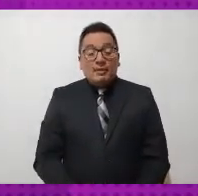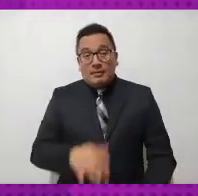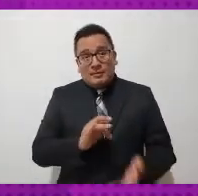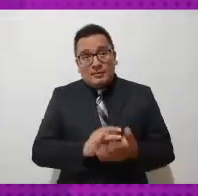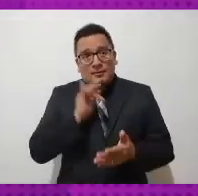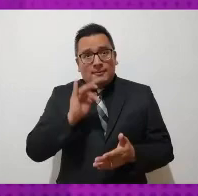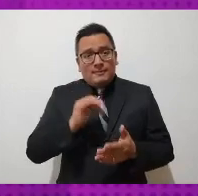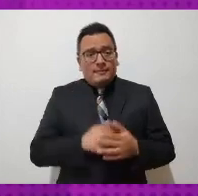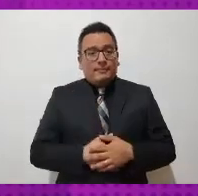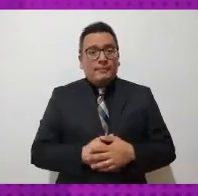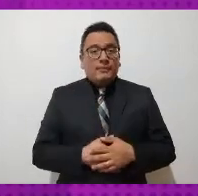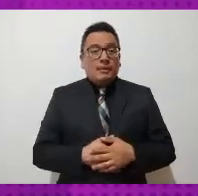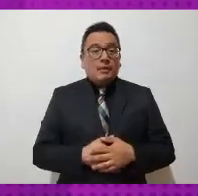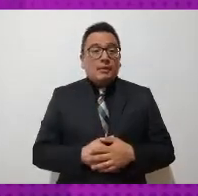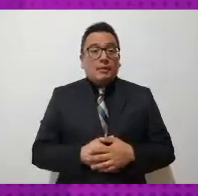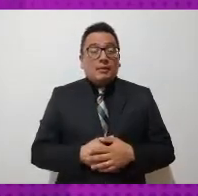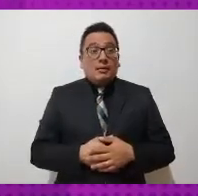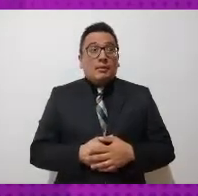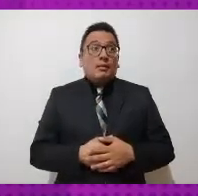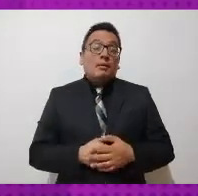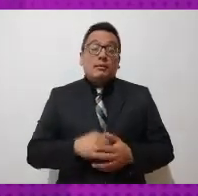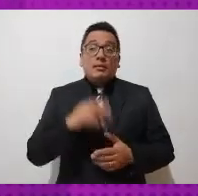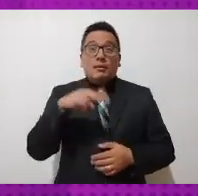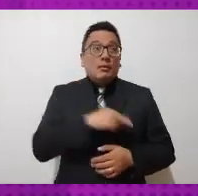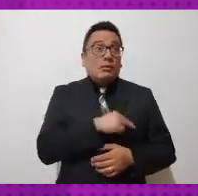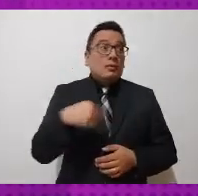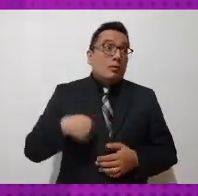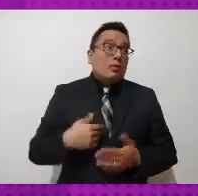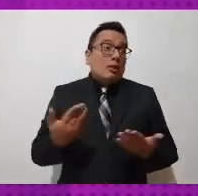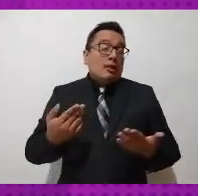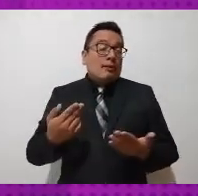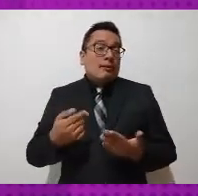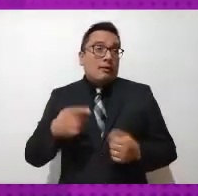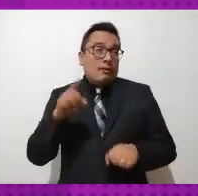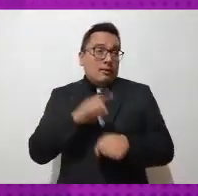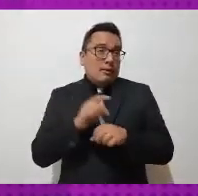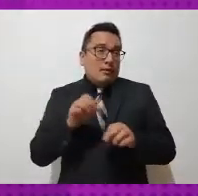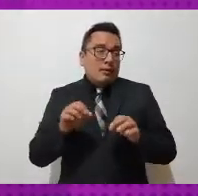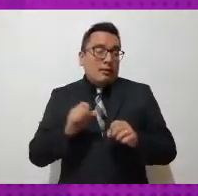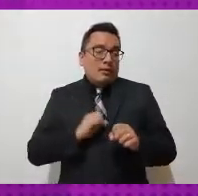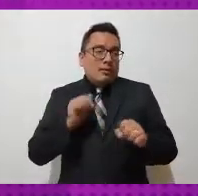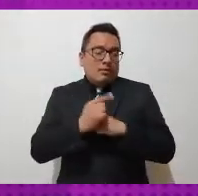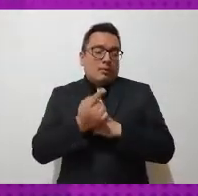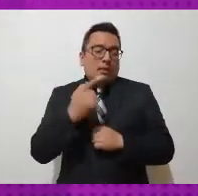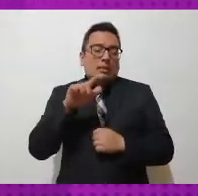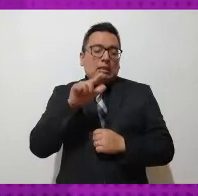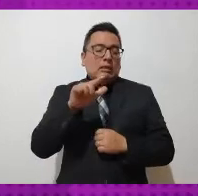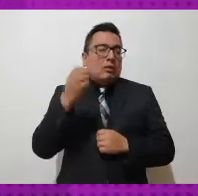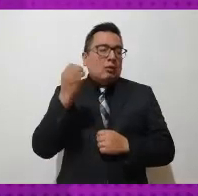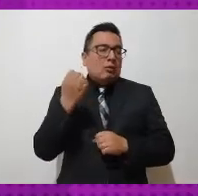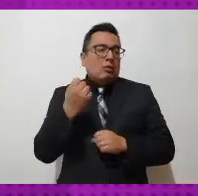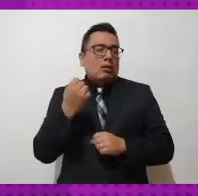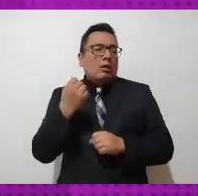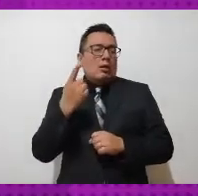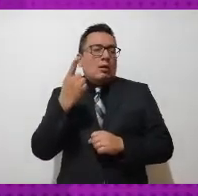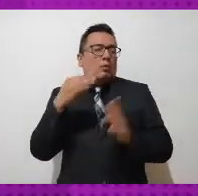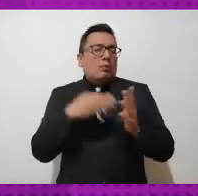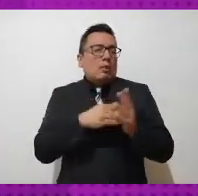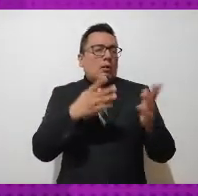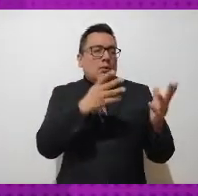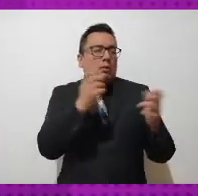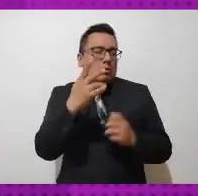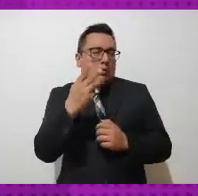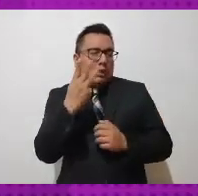Muchas gracias. Pues si bien es cierto que hoy estamos de manteles largos, porque a nivel federal fue un 17 de octubre de